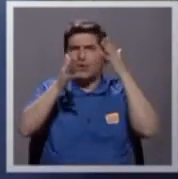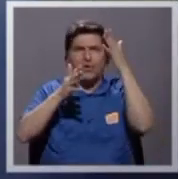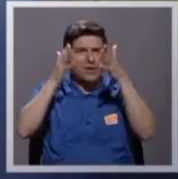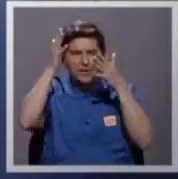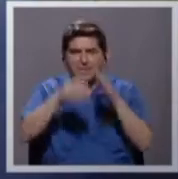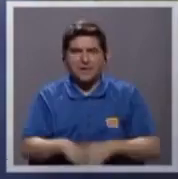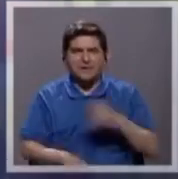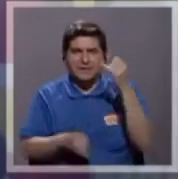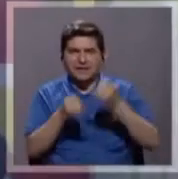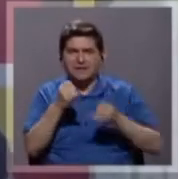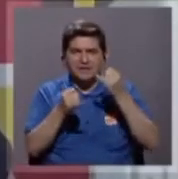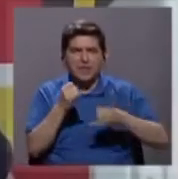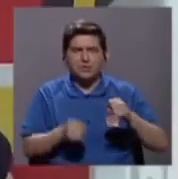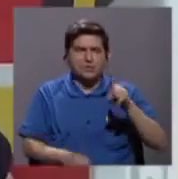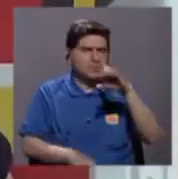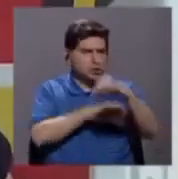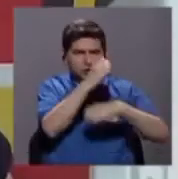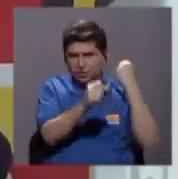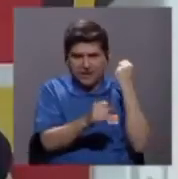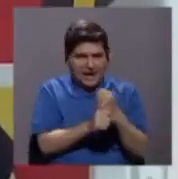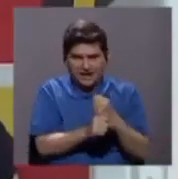del último siglo.